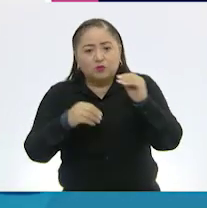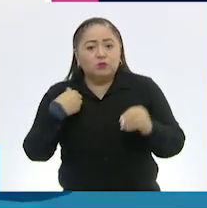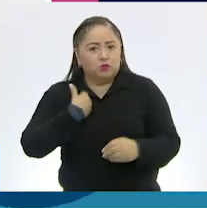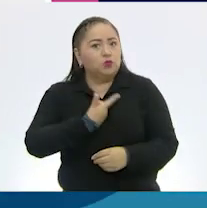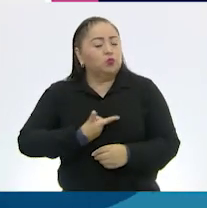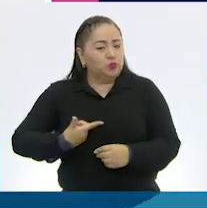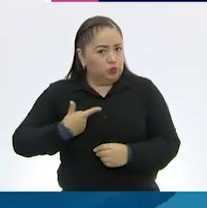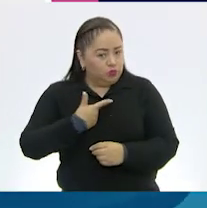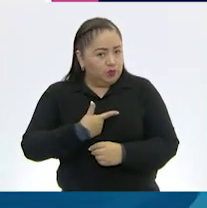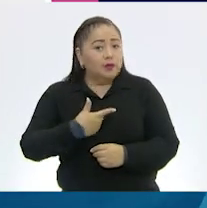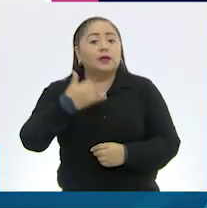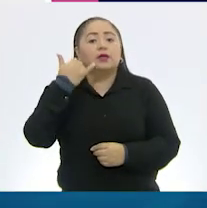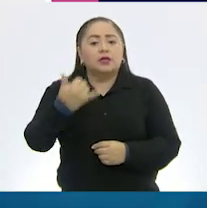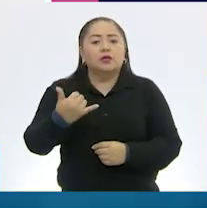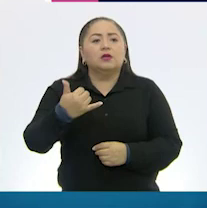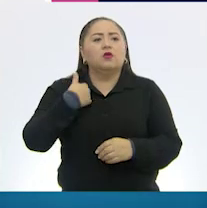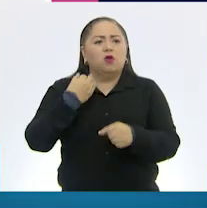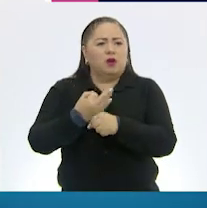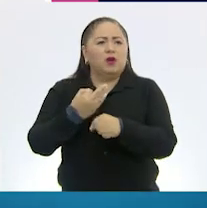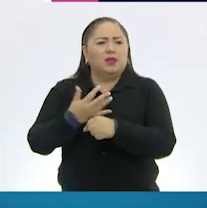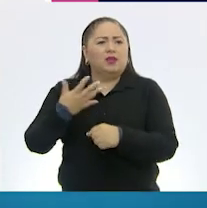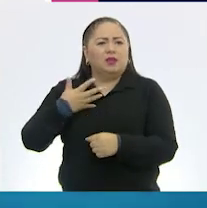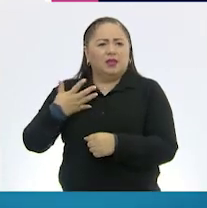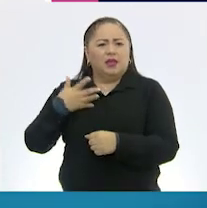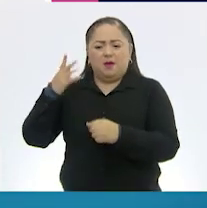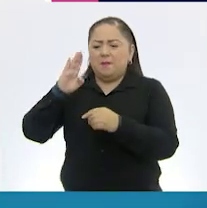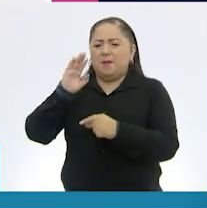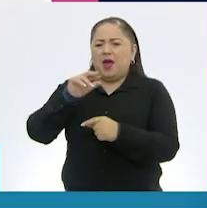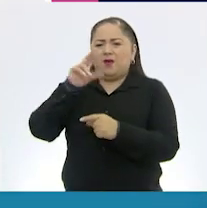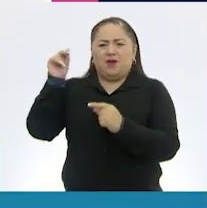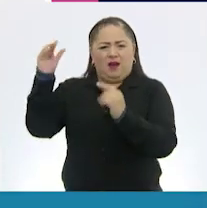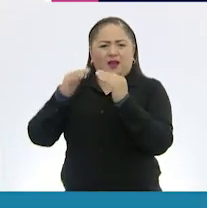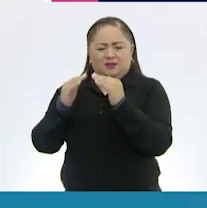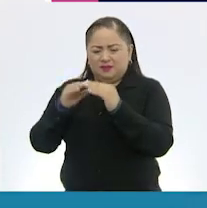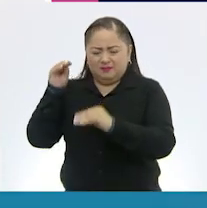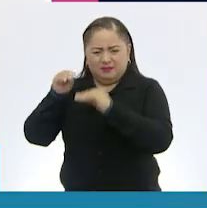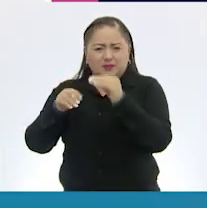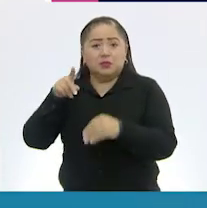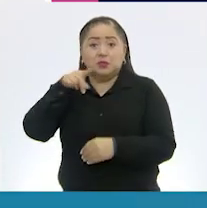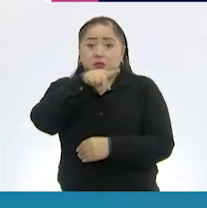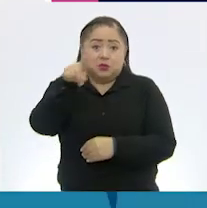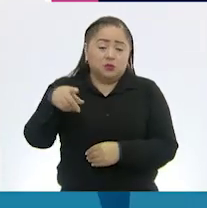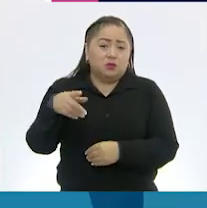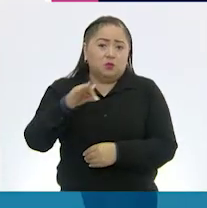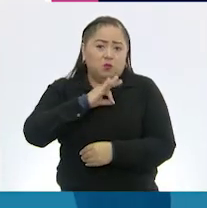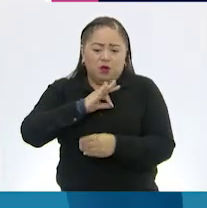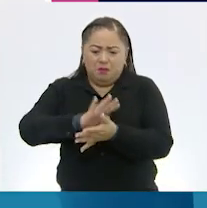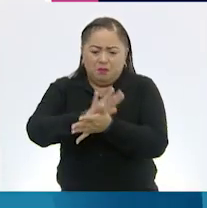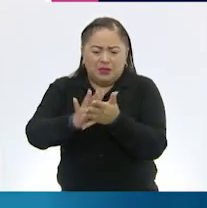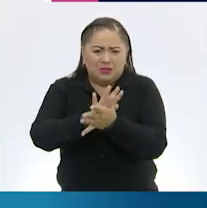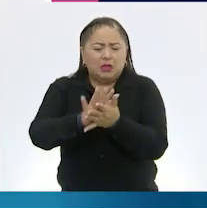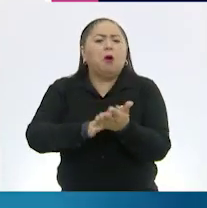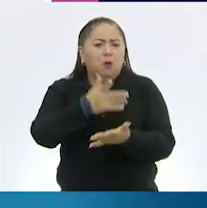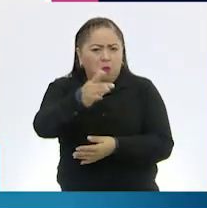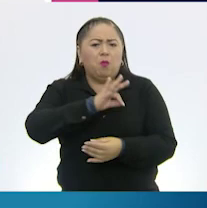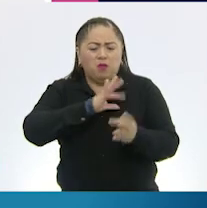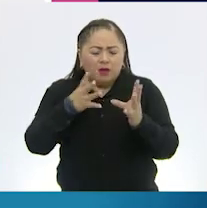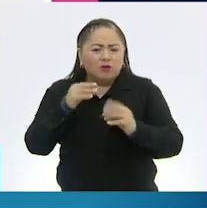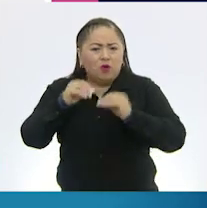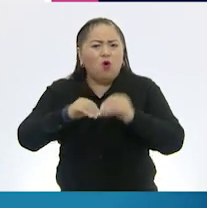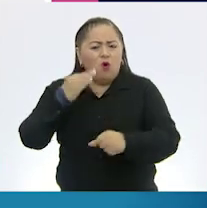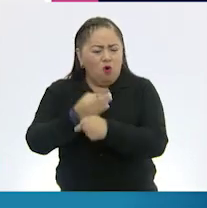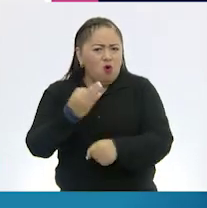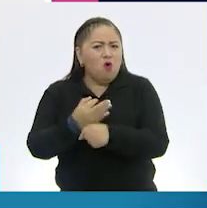escultor y me encontré que tengo un poco de barro en casa. Y si ustedes tienen un poco de plastilina, podemos hacer